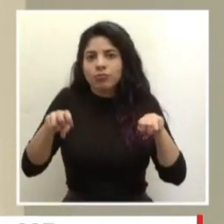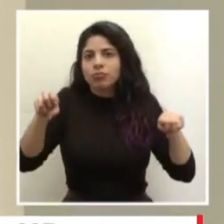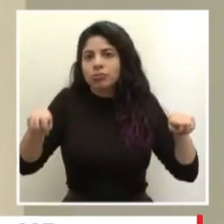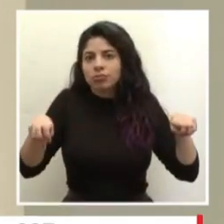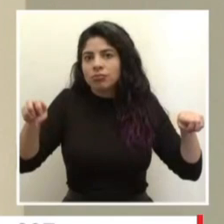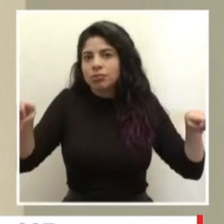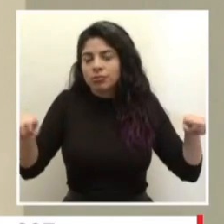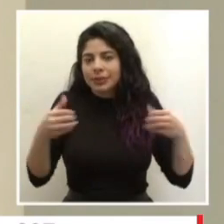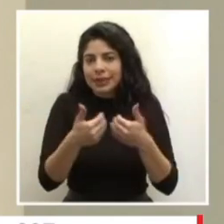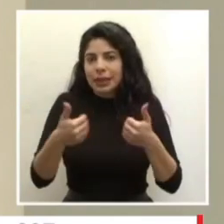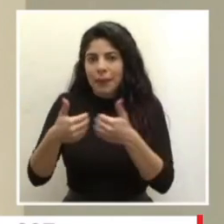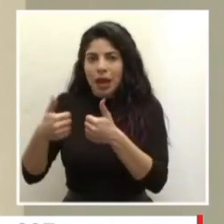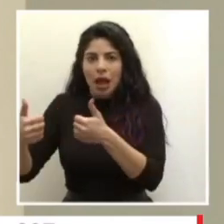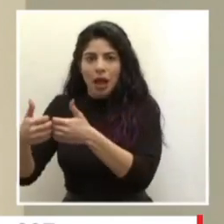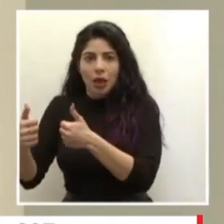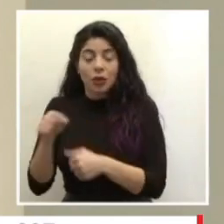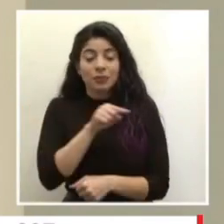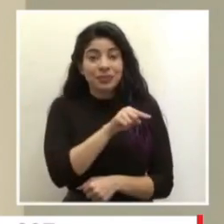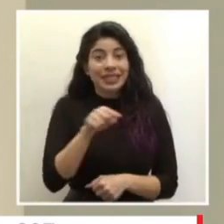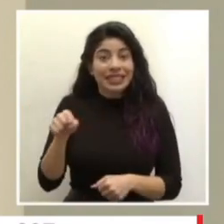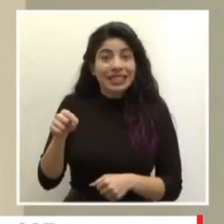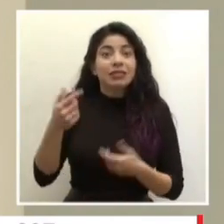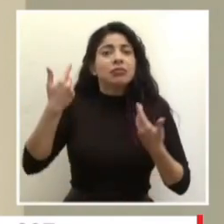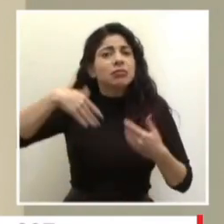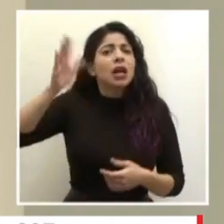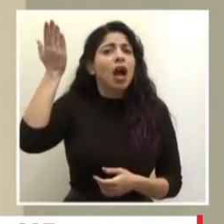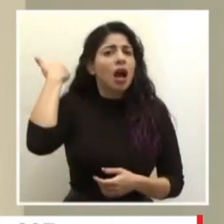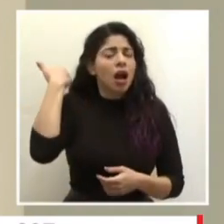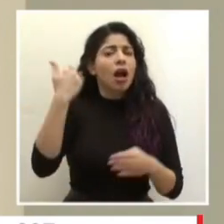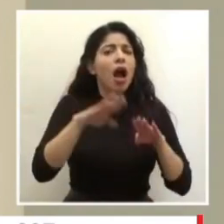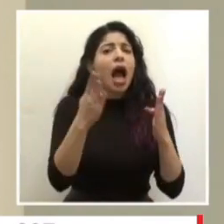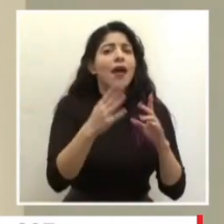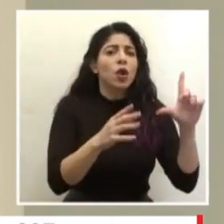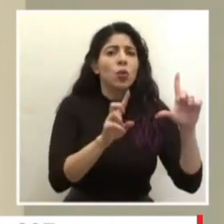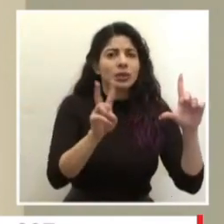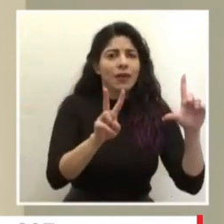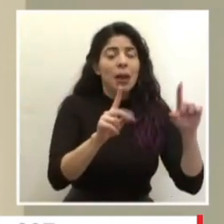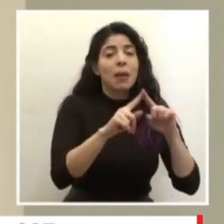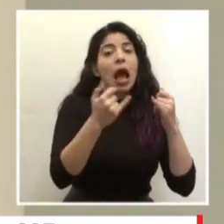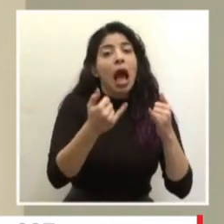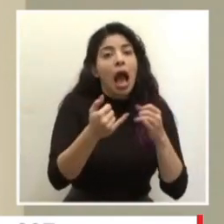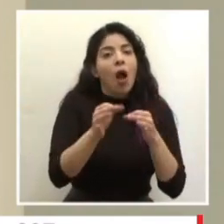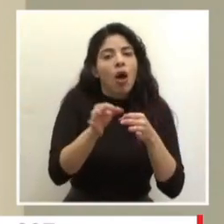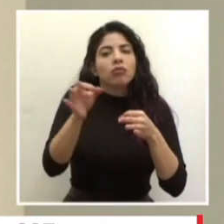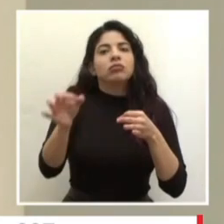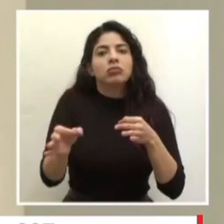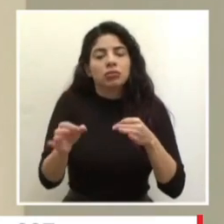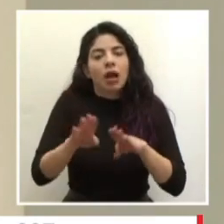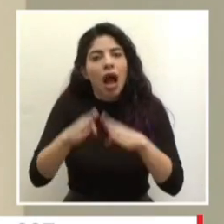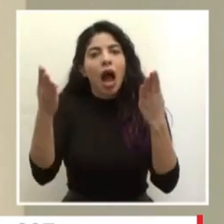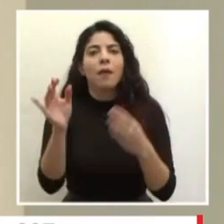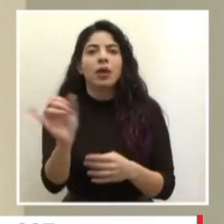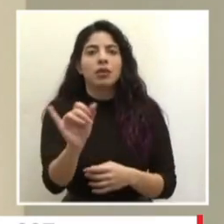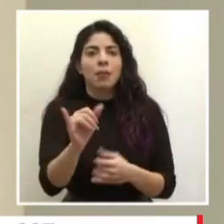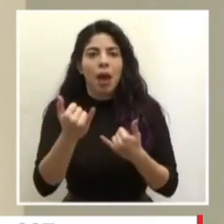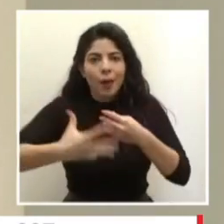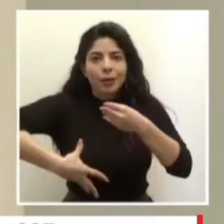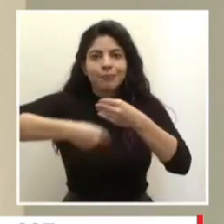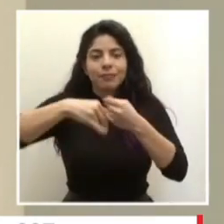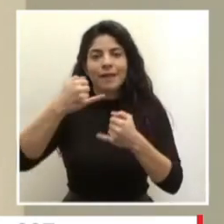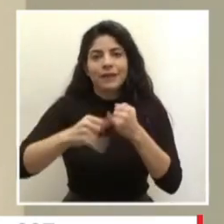que estos habían estado habilitados entre semana, pero estamos avanzando a que estén habilitados también los fines